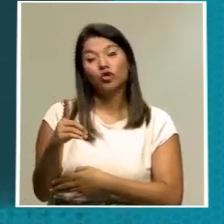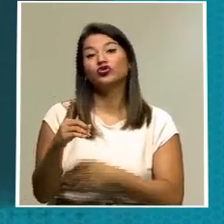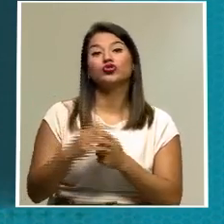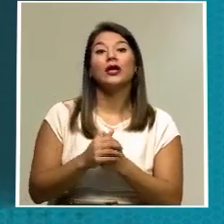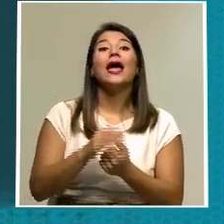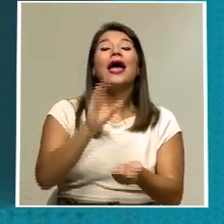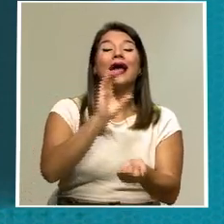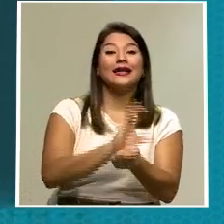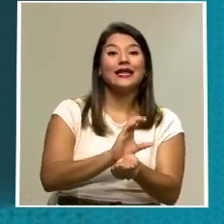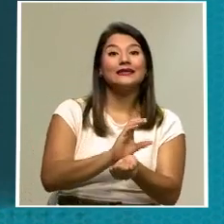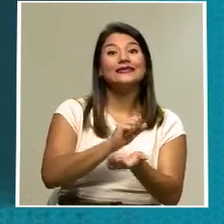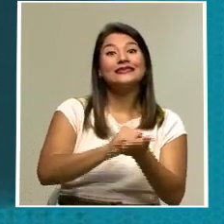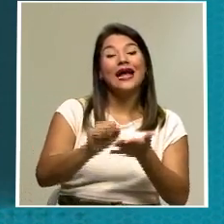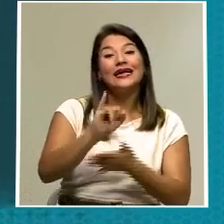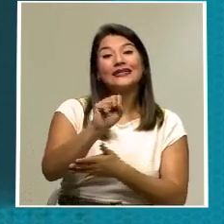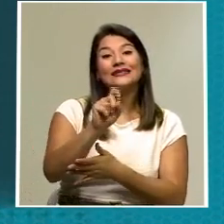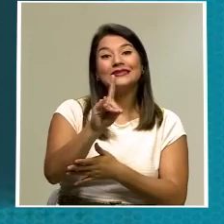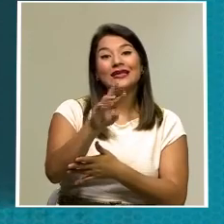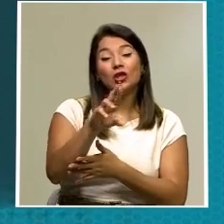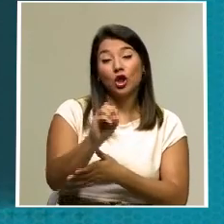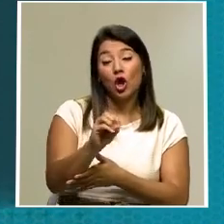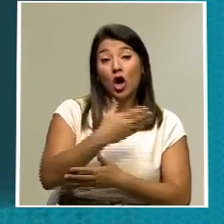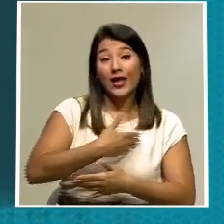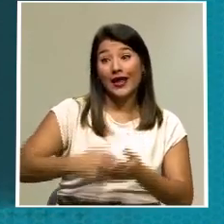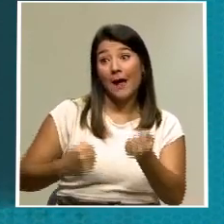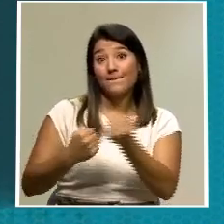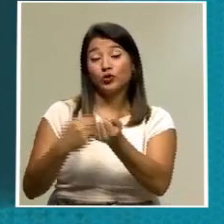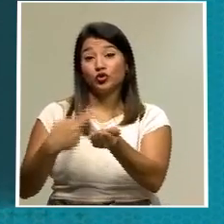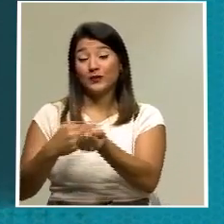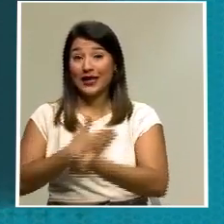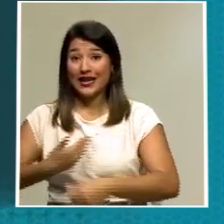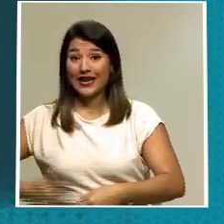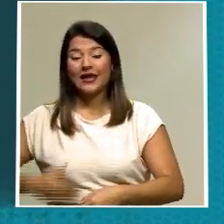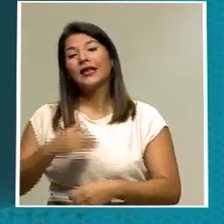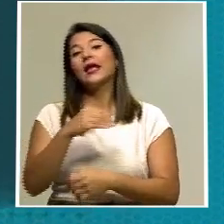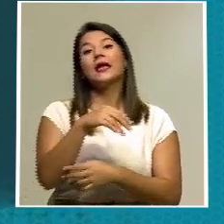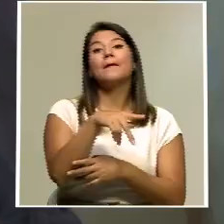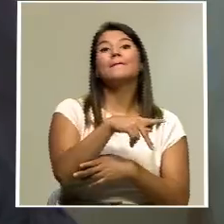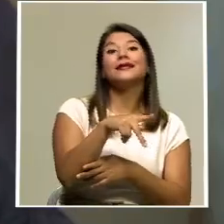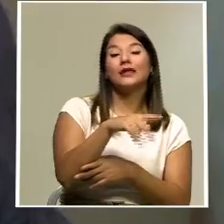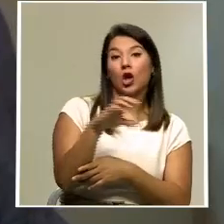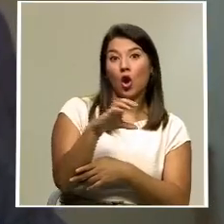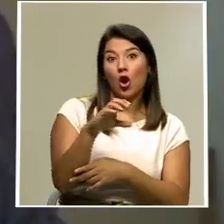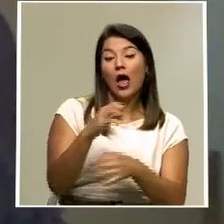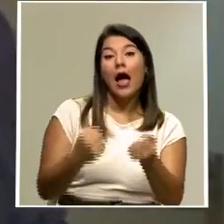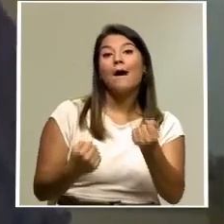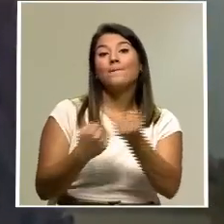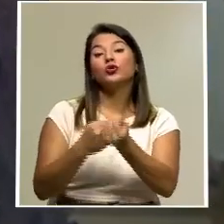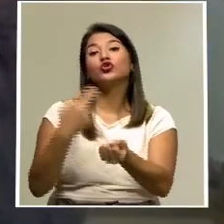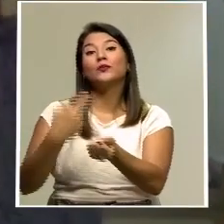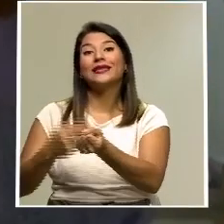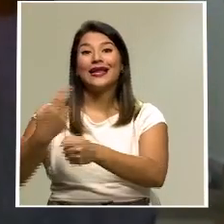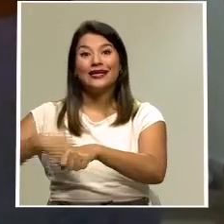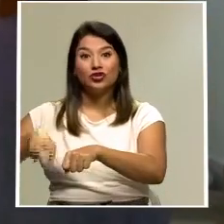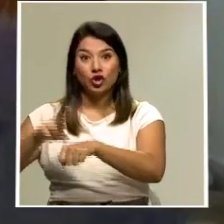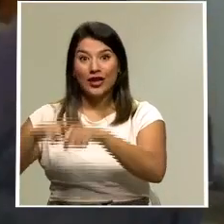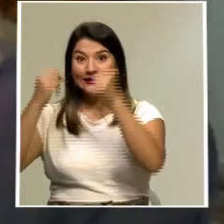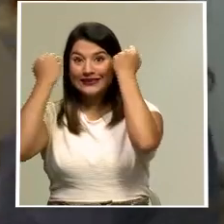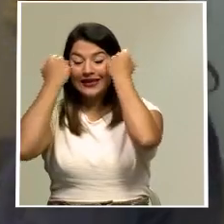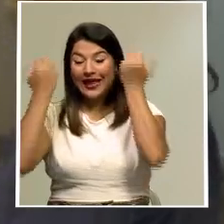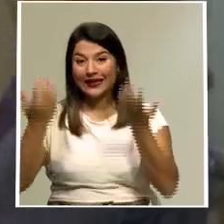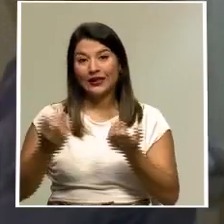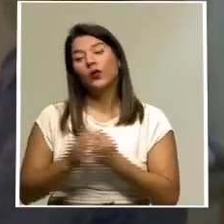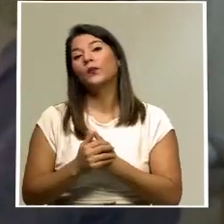Vicente de Paúl y Capencol al Hospital Nacional Psiquiátrico. El objetivo es que estos centros de salud ayuden